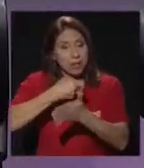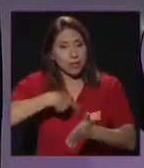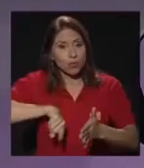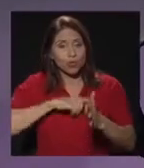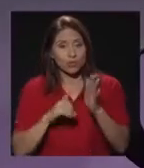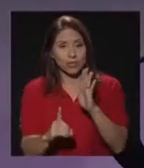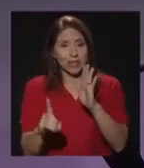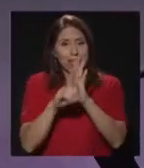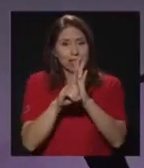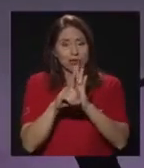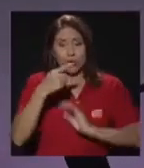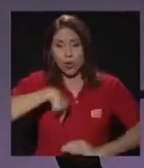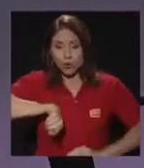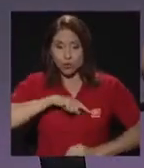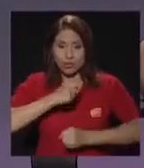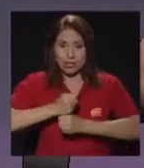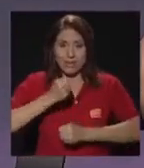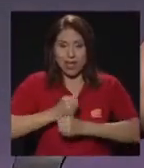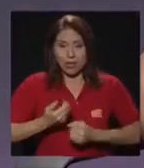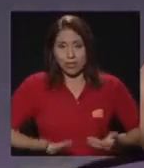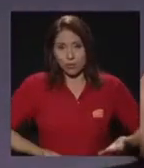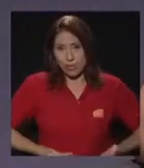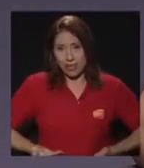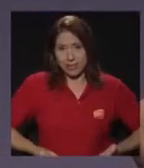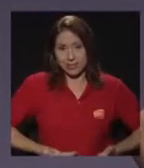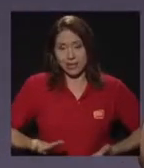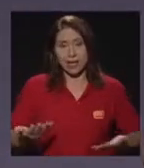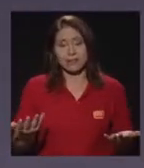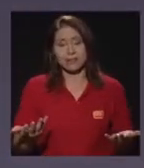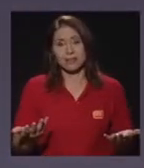como trabajadoras domésticas, se nos,